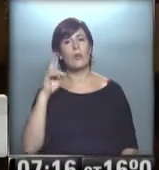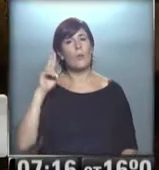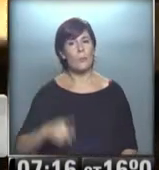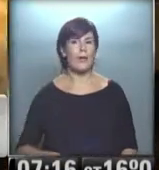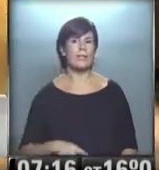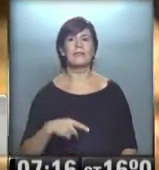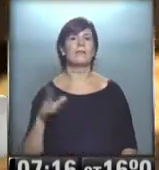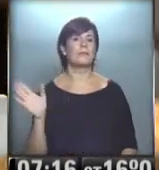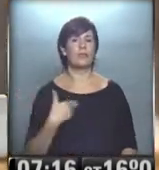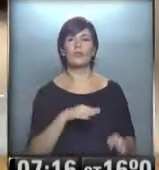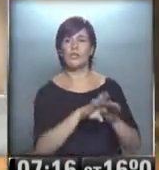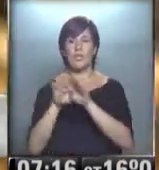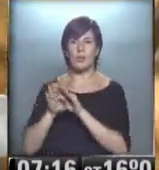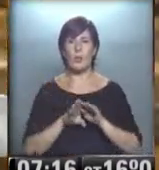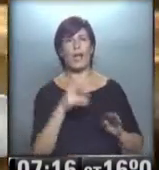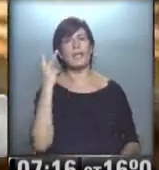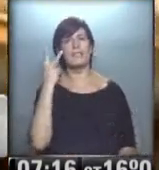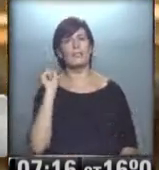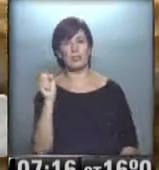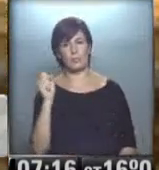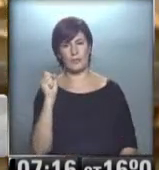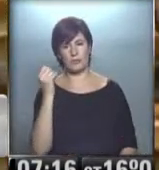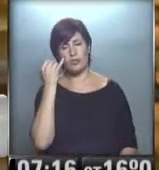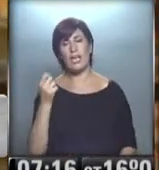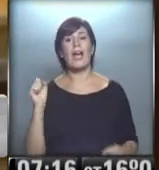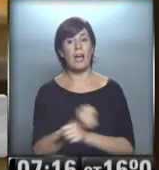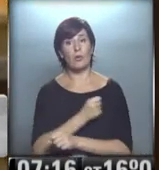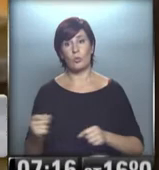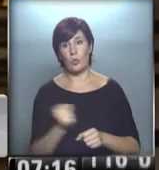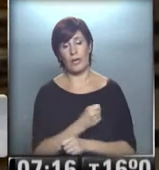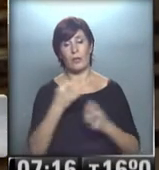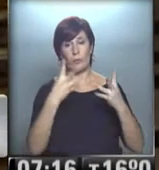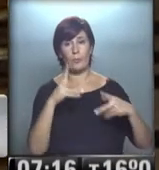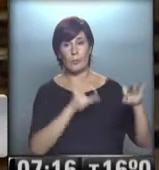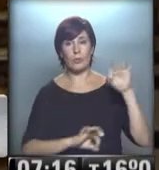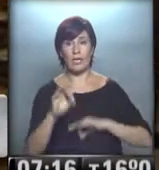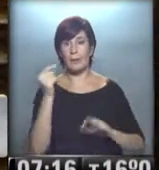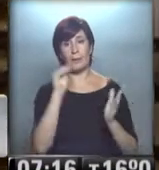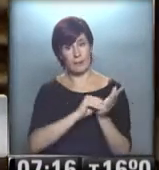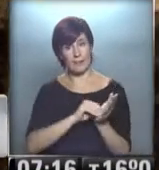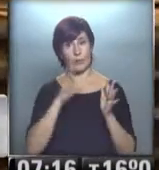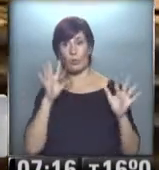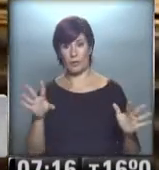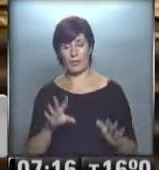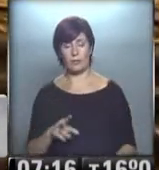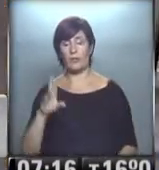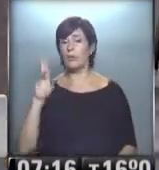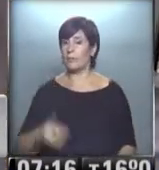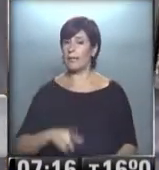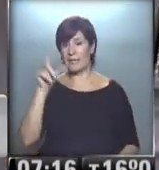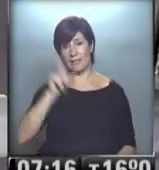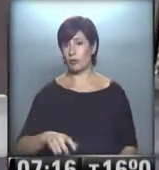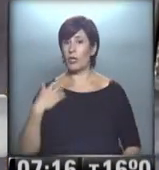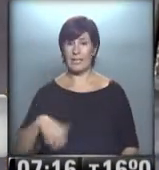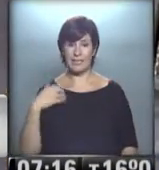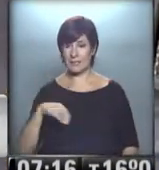18 pesos. ¿Por qué? Porque es lo que se acordó, porque está dentro del programa de precios cuidados a partir de ahora. Las panaderías de todo el país se